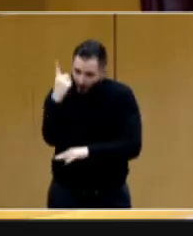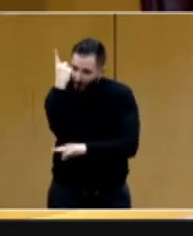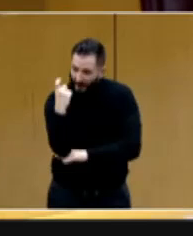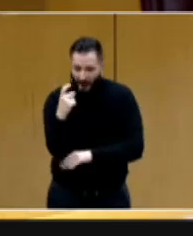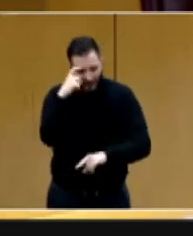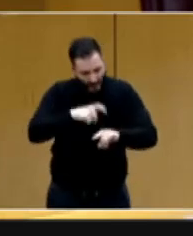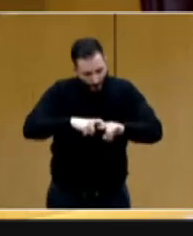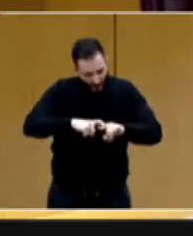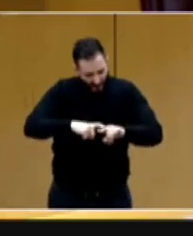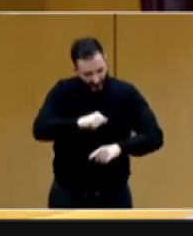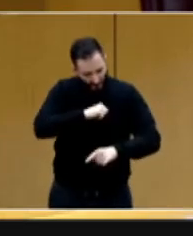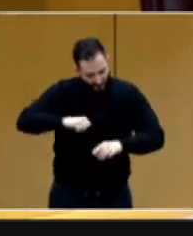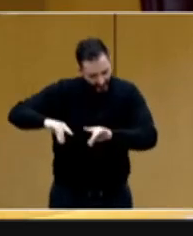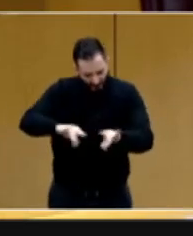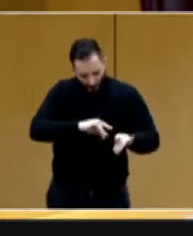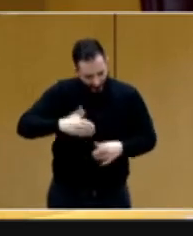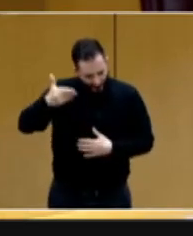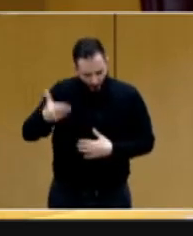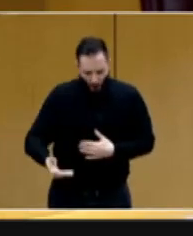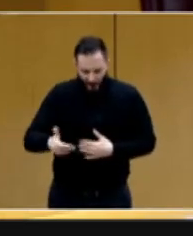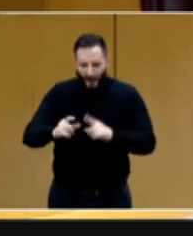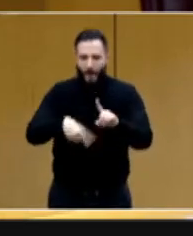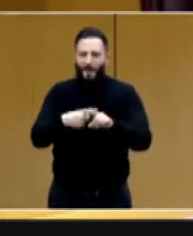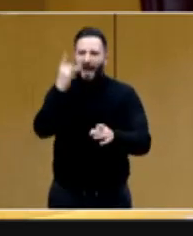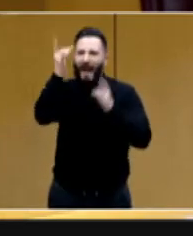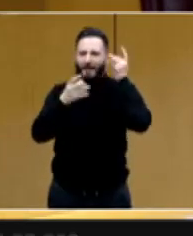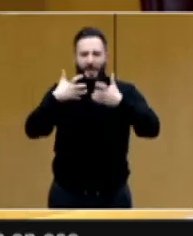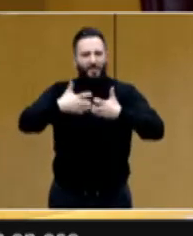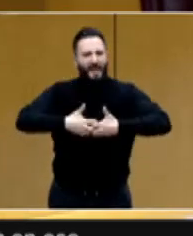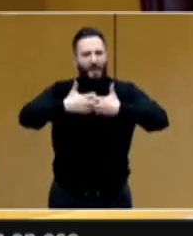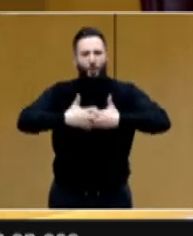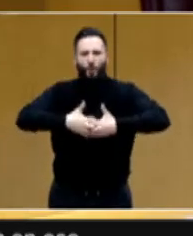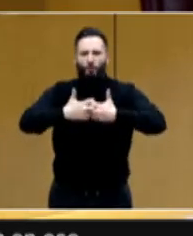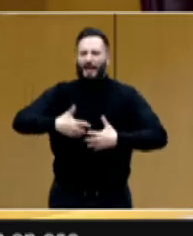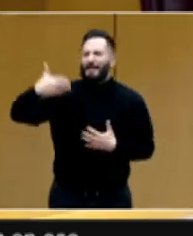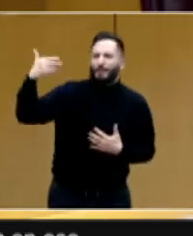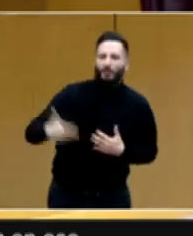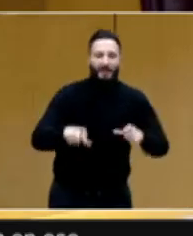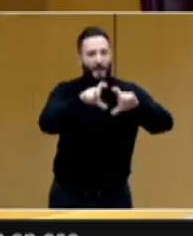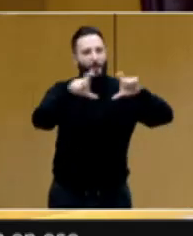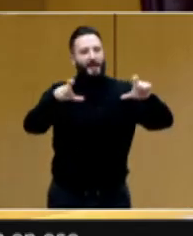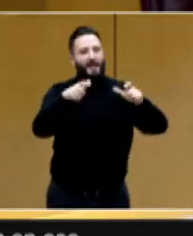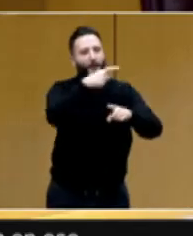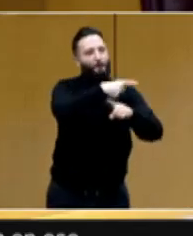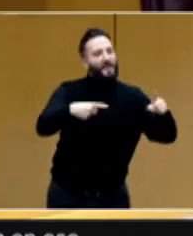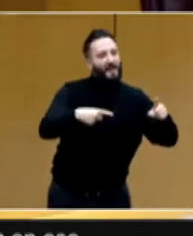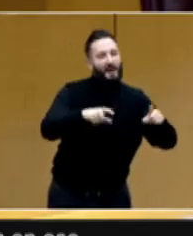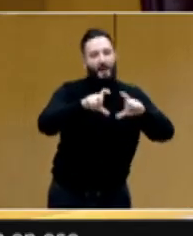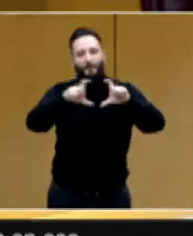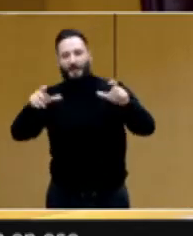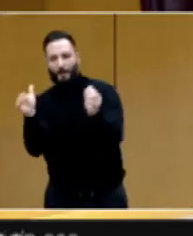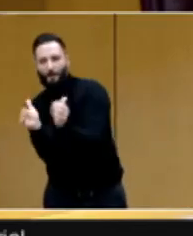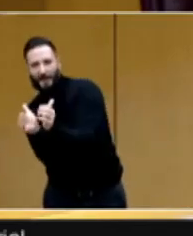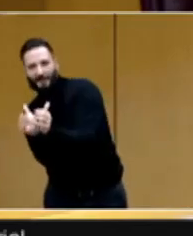con una actividad Industrial importante de pequeña y mediana empresa y con una digamos un entorno